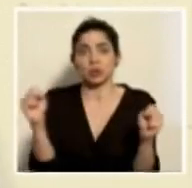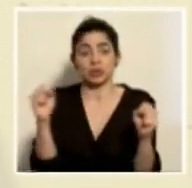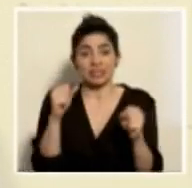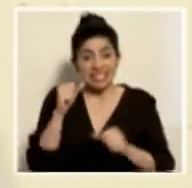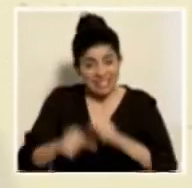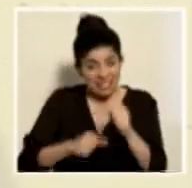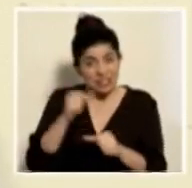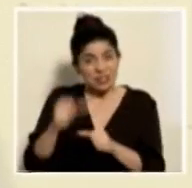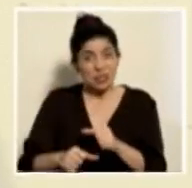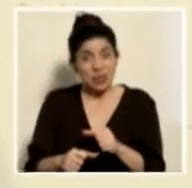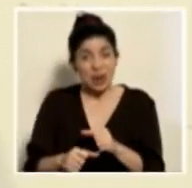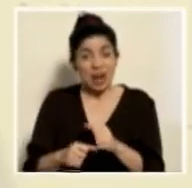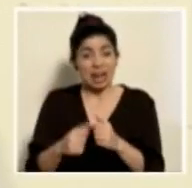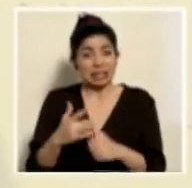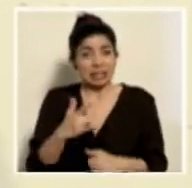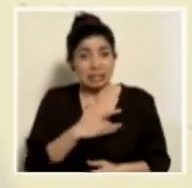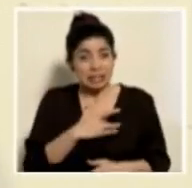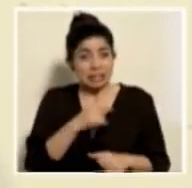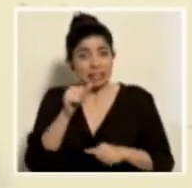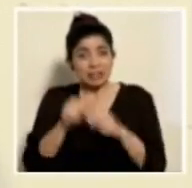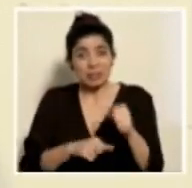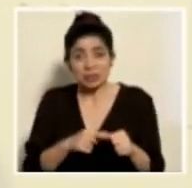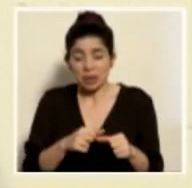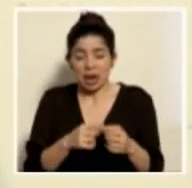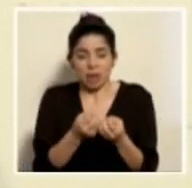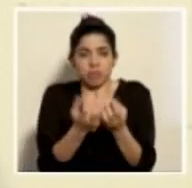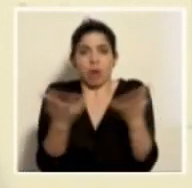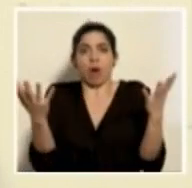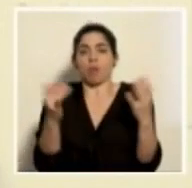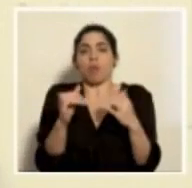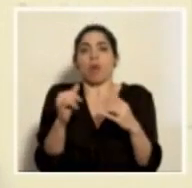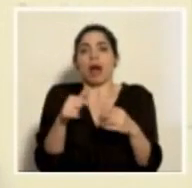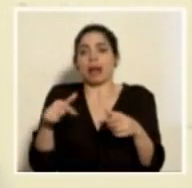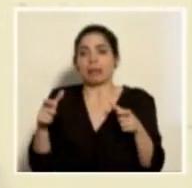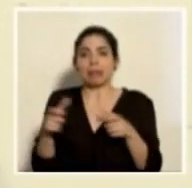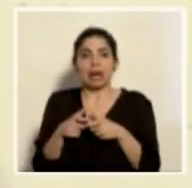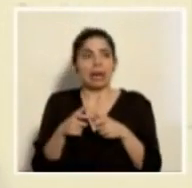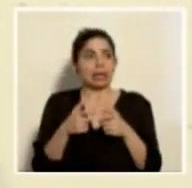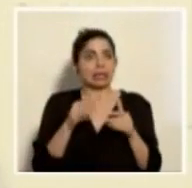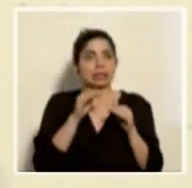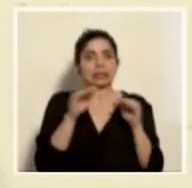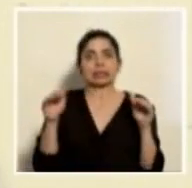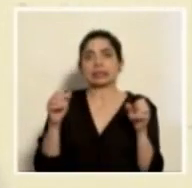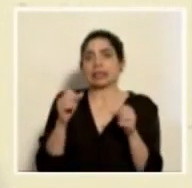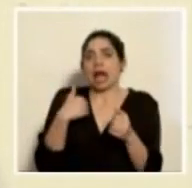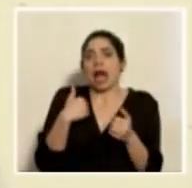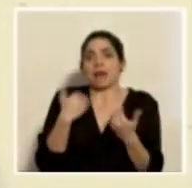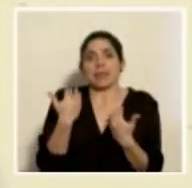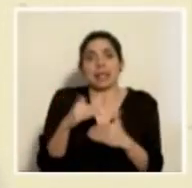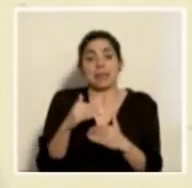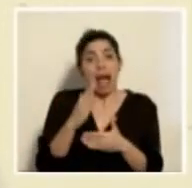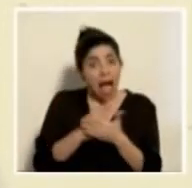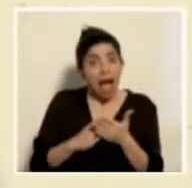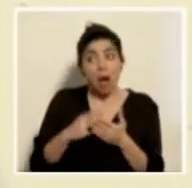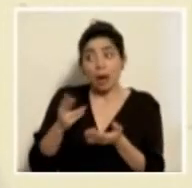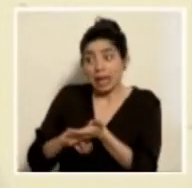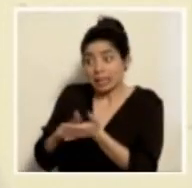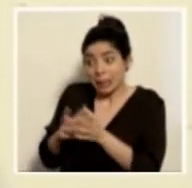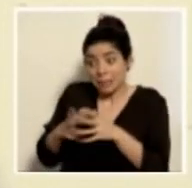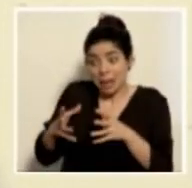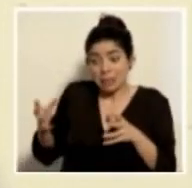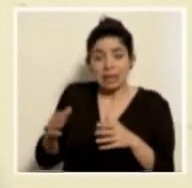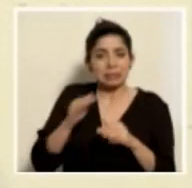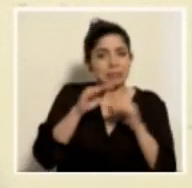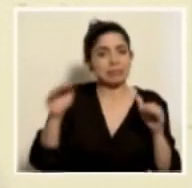esfuerzo y que quieren poner toda su mística y su empeño, ya no se puede. Entonces también tenemos que entender que hay una capacidad limitada, aún con refuerzos, de poder hacer